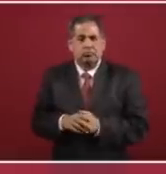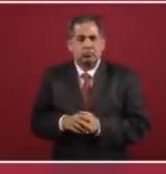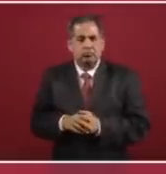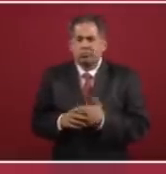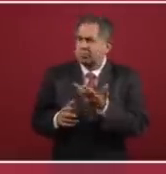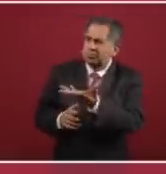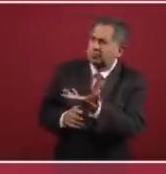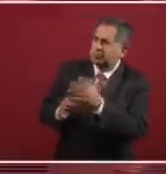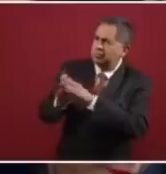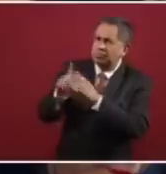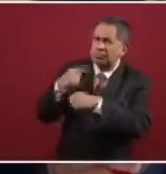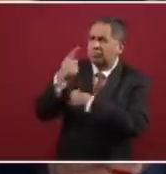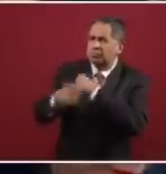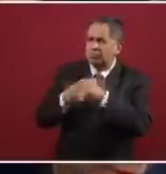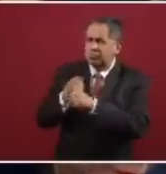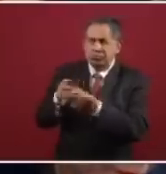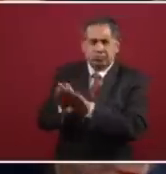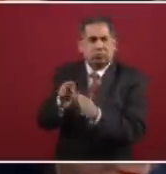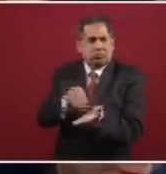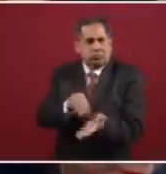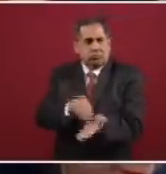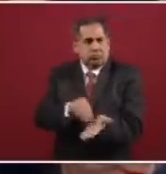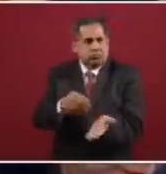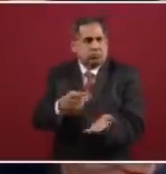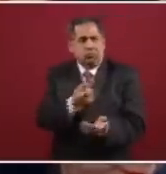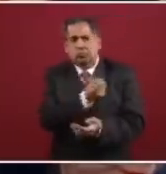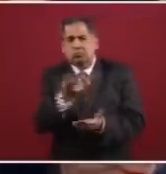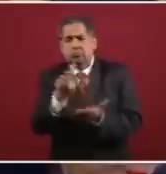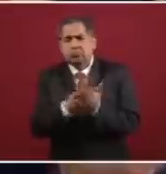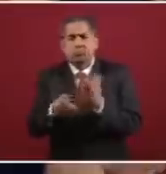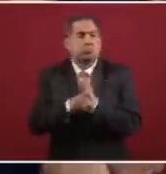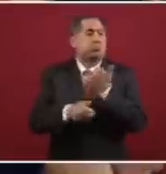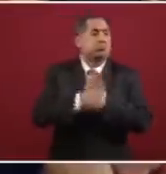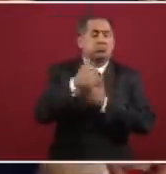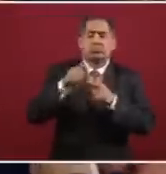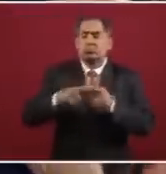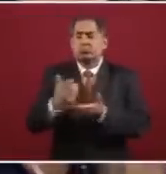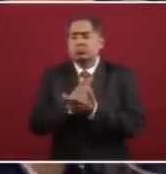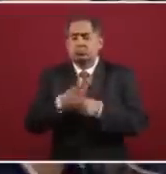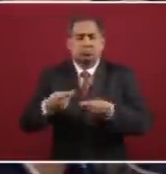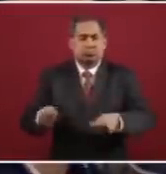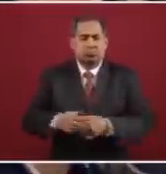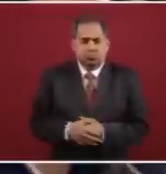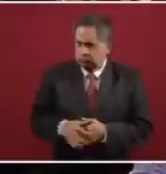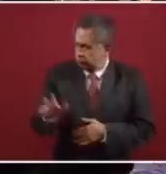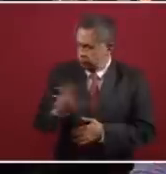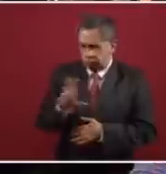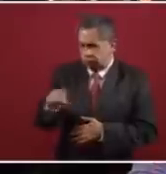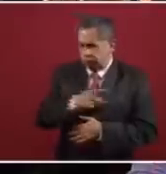Entonces va a aplicar hasta el siguiente año, porque este año siguen concursándose las direcciones, sí, generales adjuntas. No debe de haber.